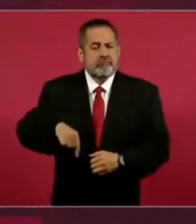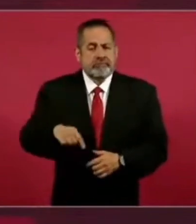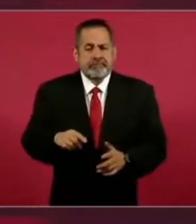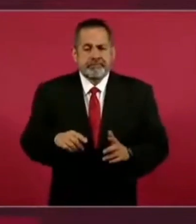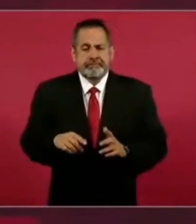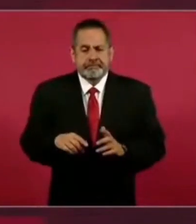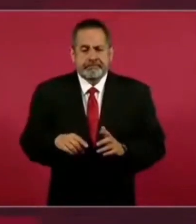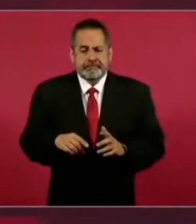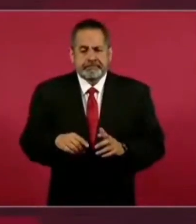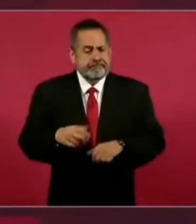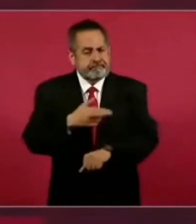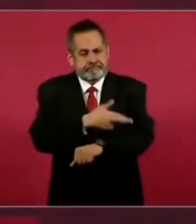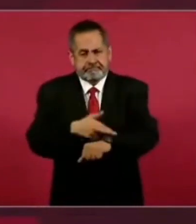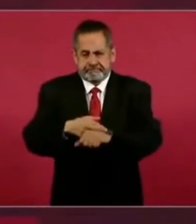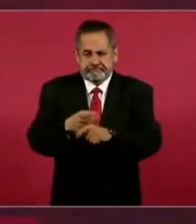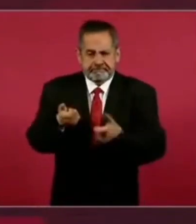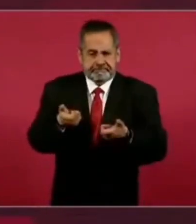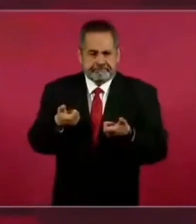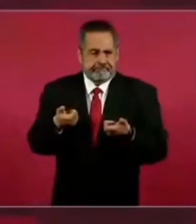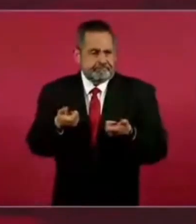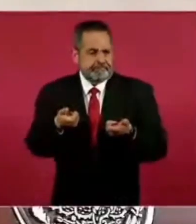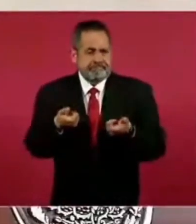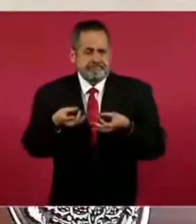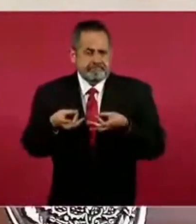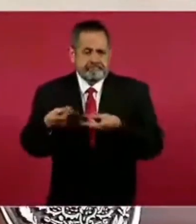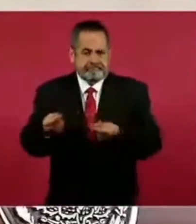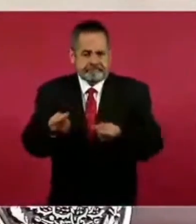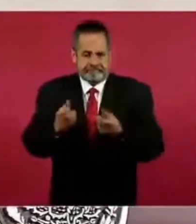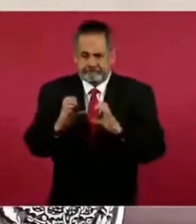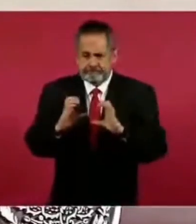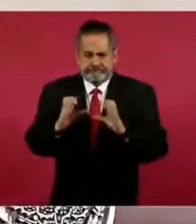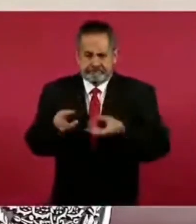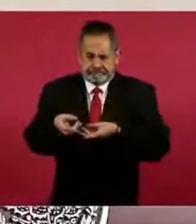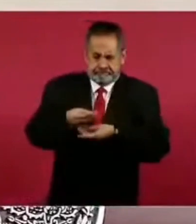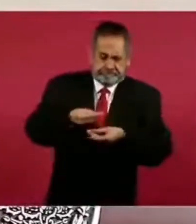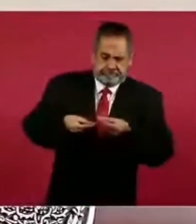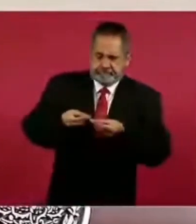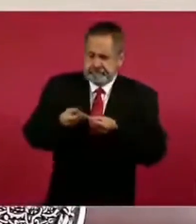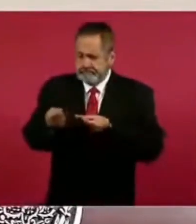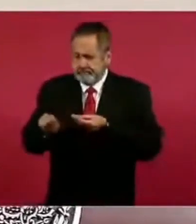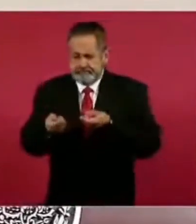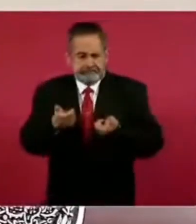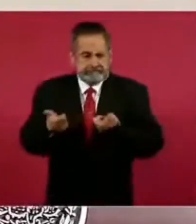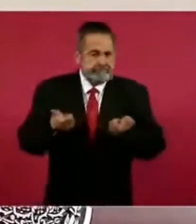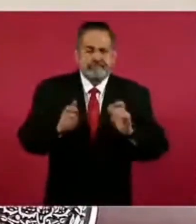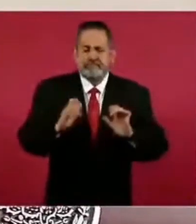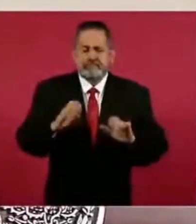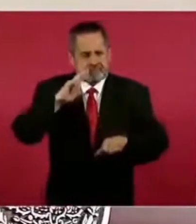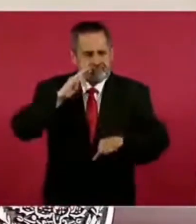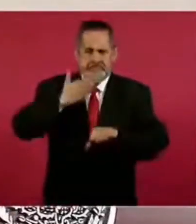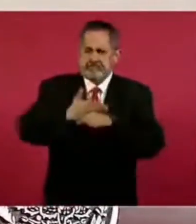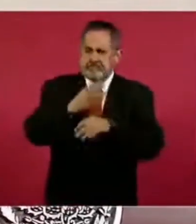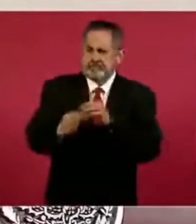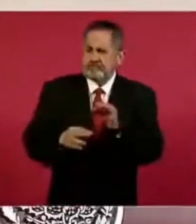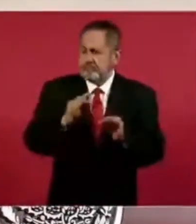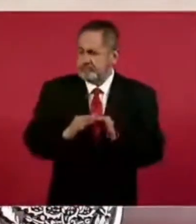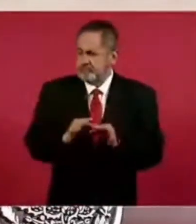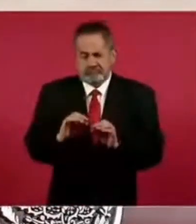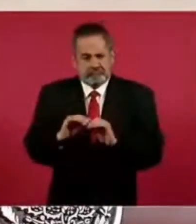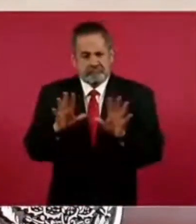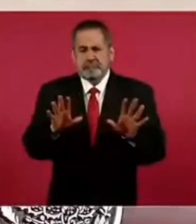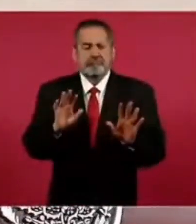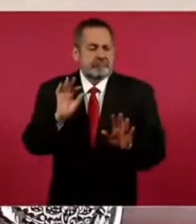ha manejado las finanzas con pues mucha responsabilidad,